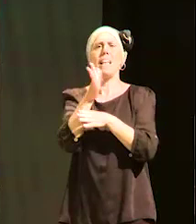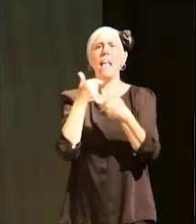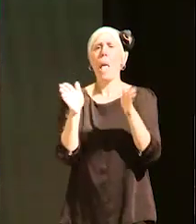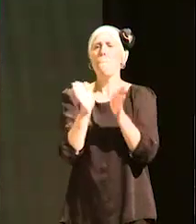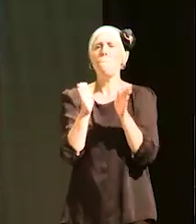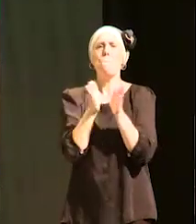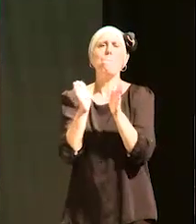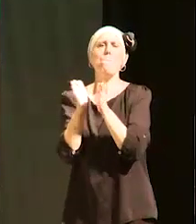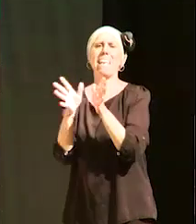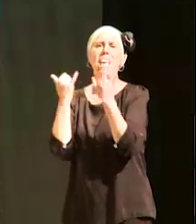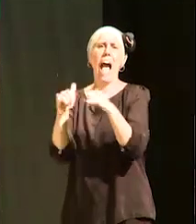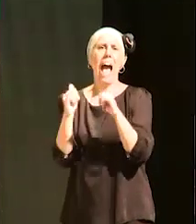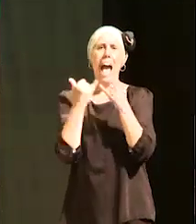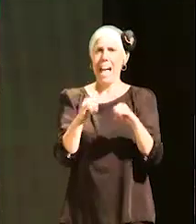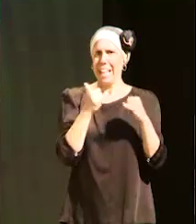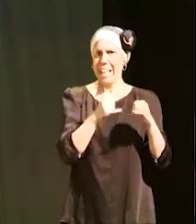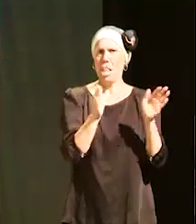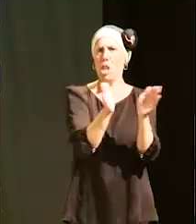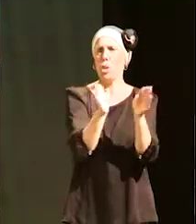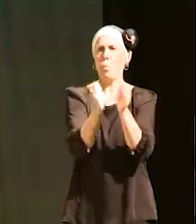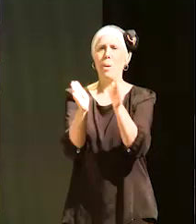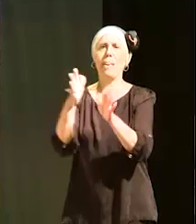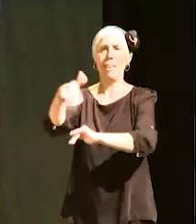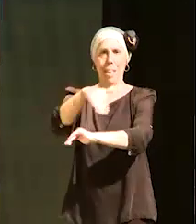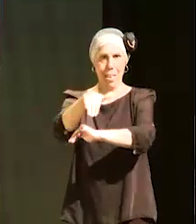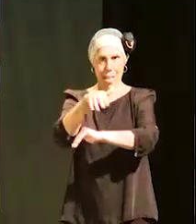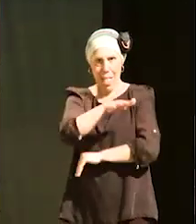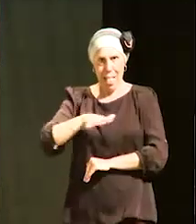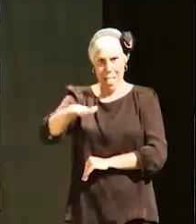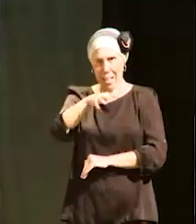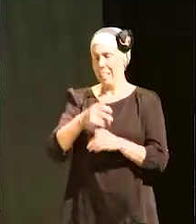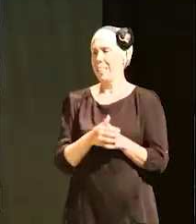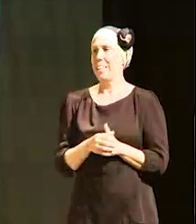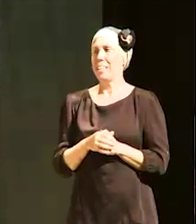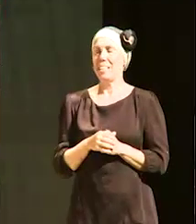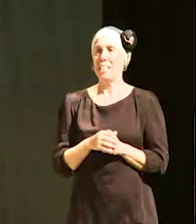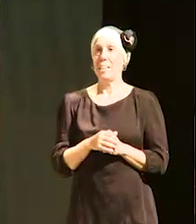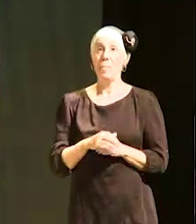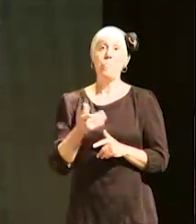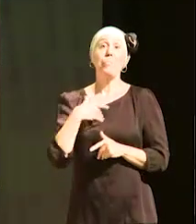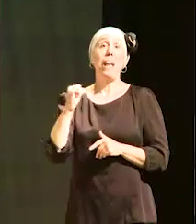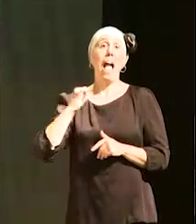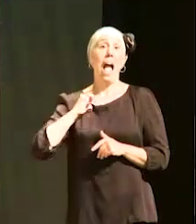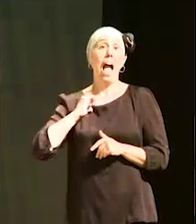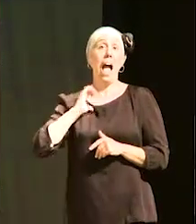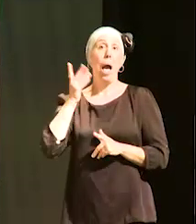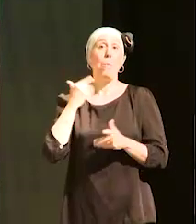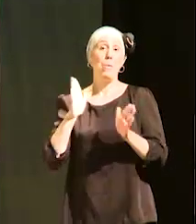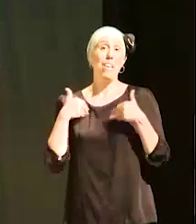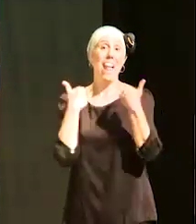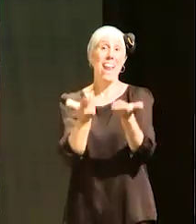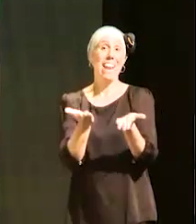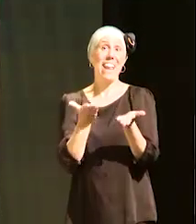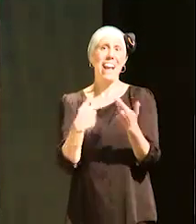experiencias artísticas en el espacio público y aprovecho que le vamos a regalar a patricia nuestro pequeño